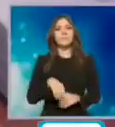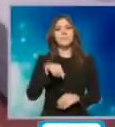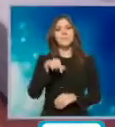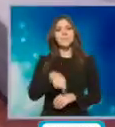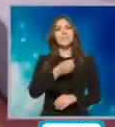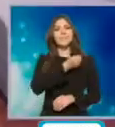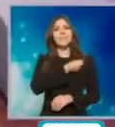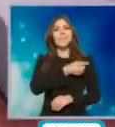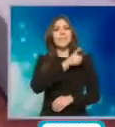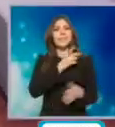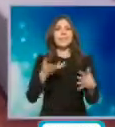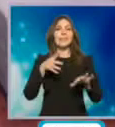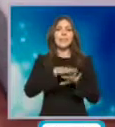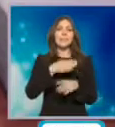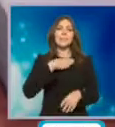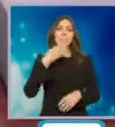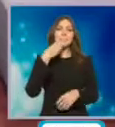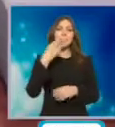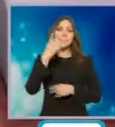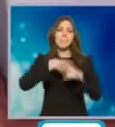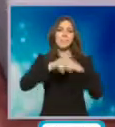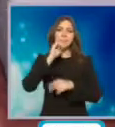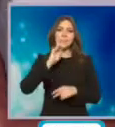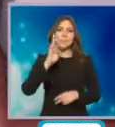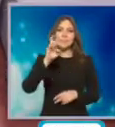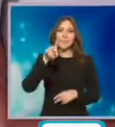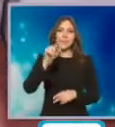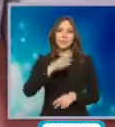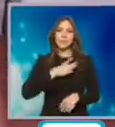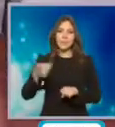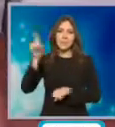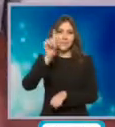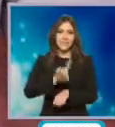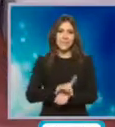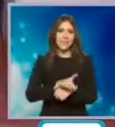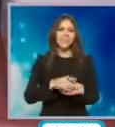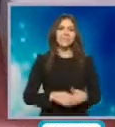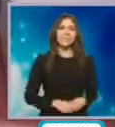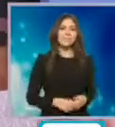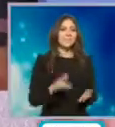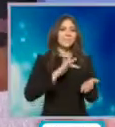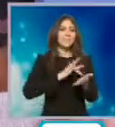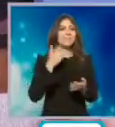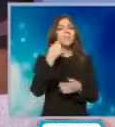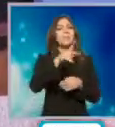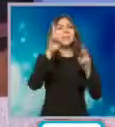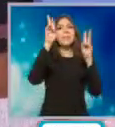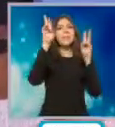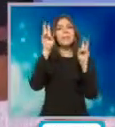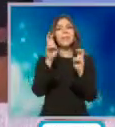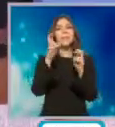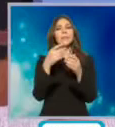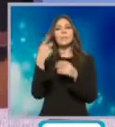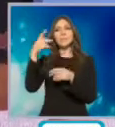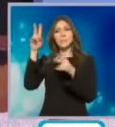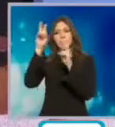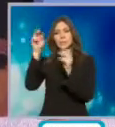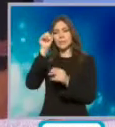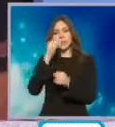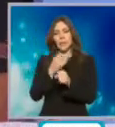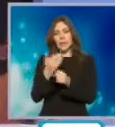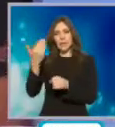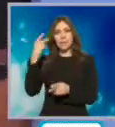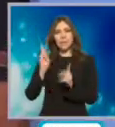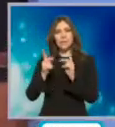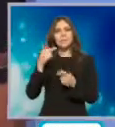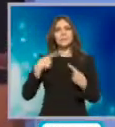Integral, Brenda, muy bienvenida, buenos días. Gracias, muy buenos días. Oye, un tema que como lo platicaba ahorita al inicio, muchas veces